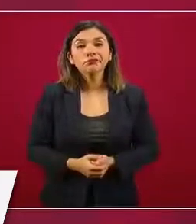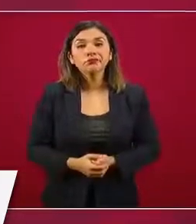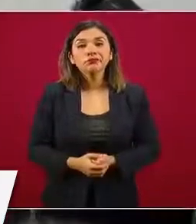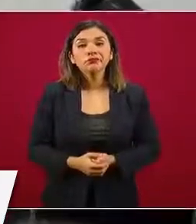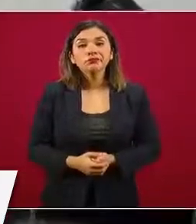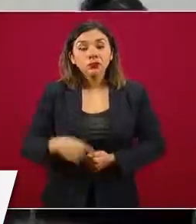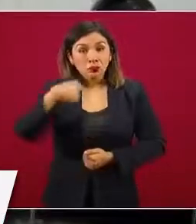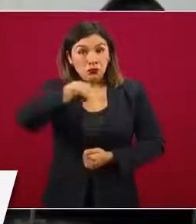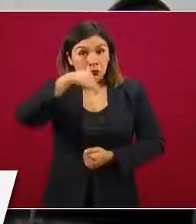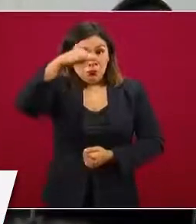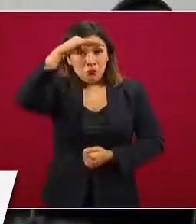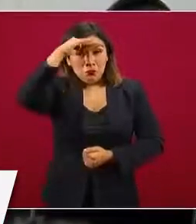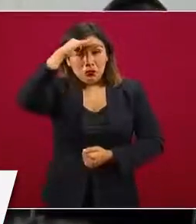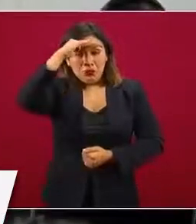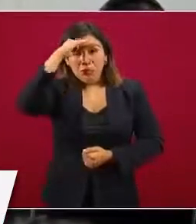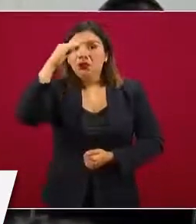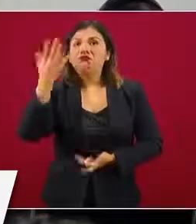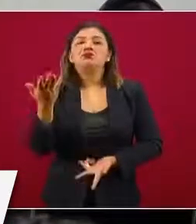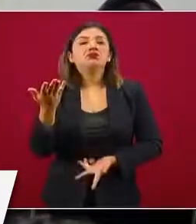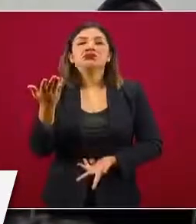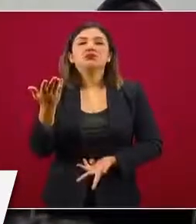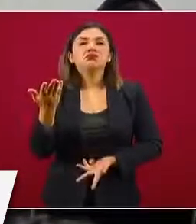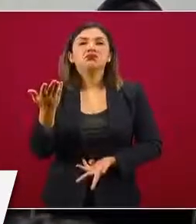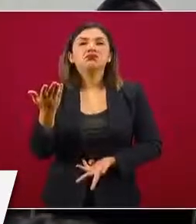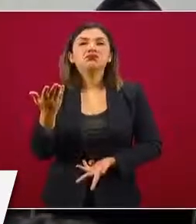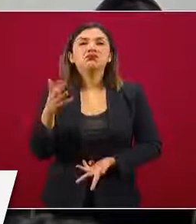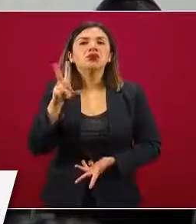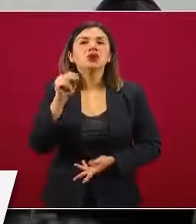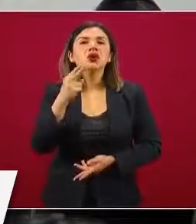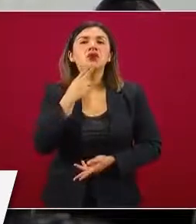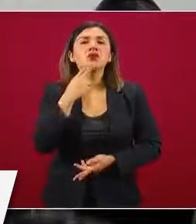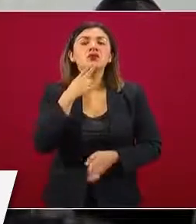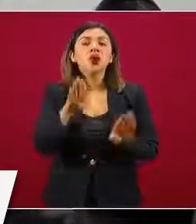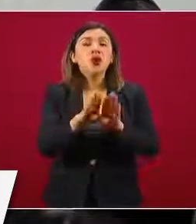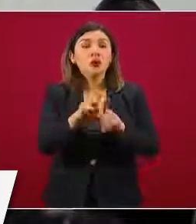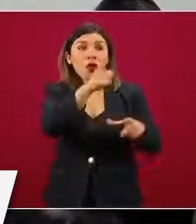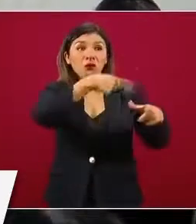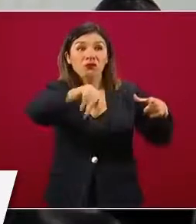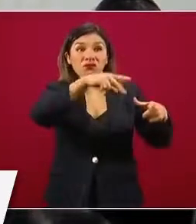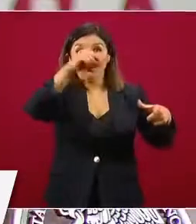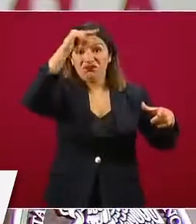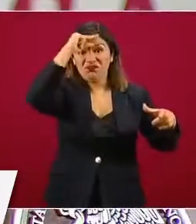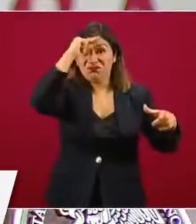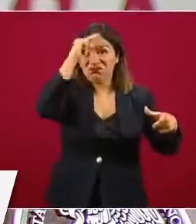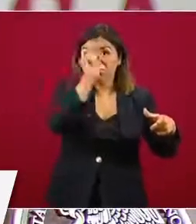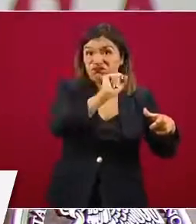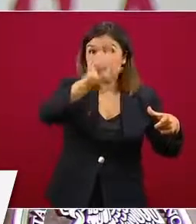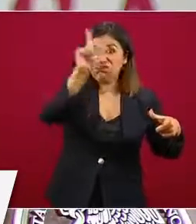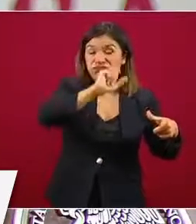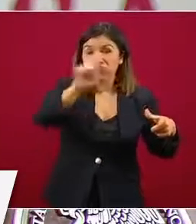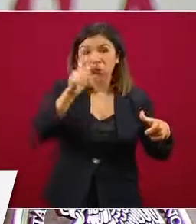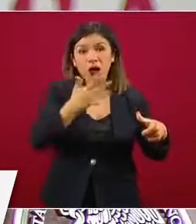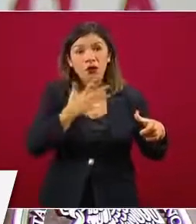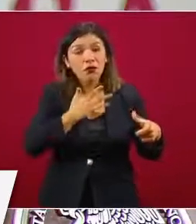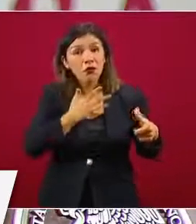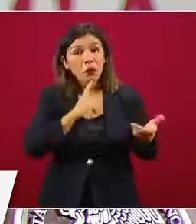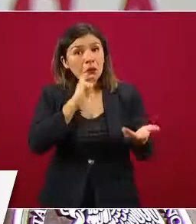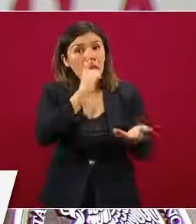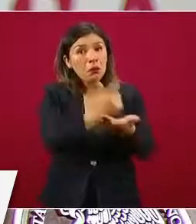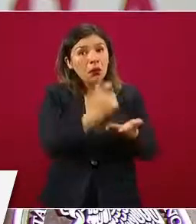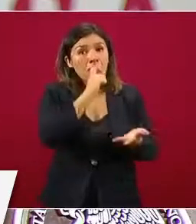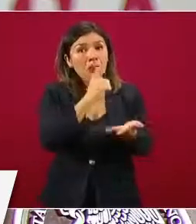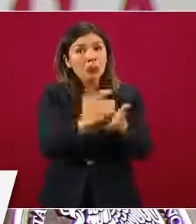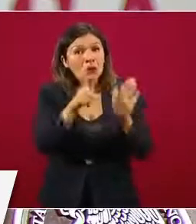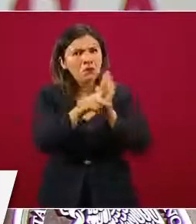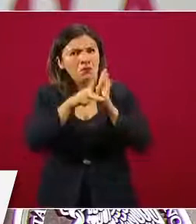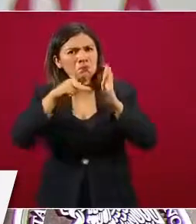Yo considero que es un despropósito que a uno de estos intelectuales orgánicos les paguen en un